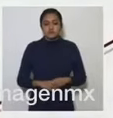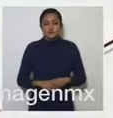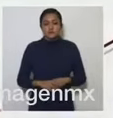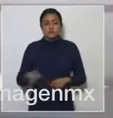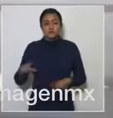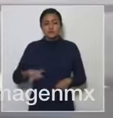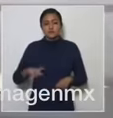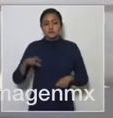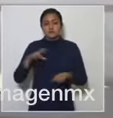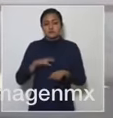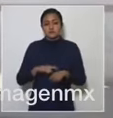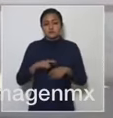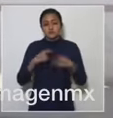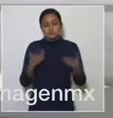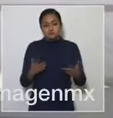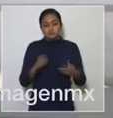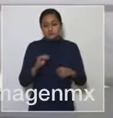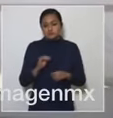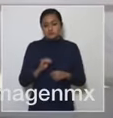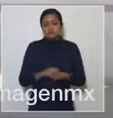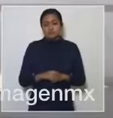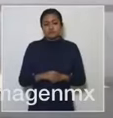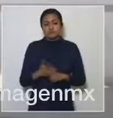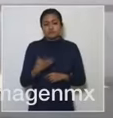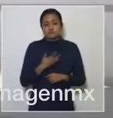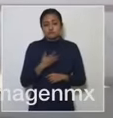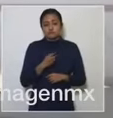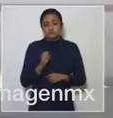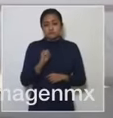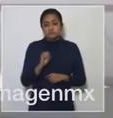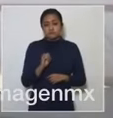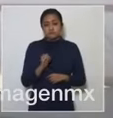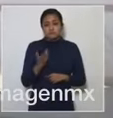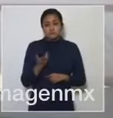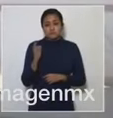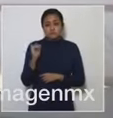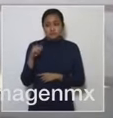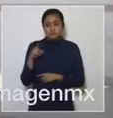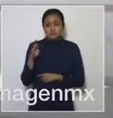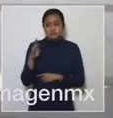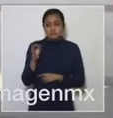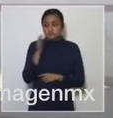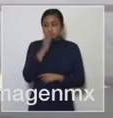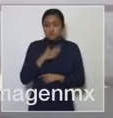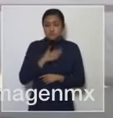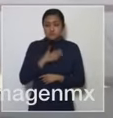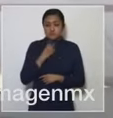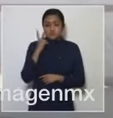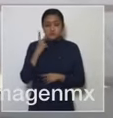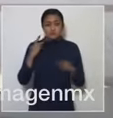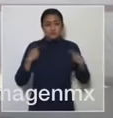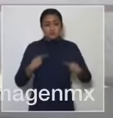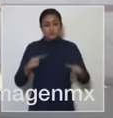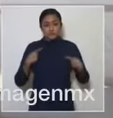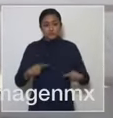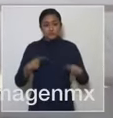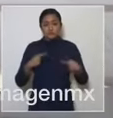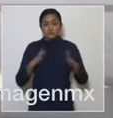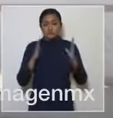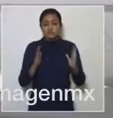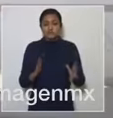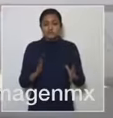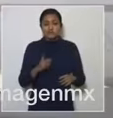Sí, gobernador, salieron positivos ya por el INDRE dos pacientes, obviamente